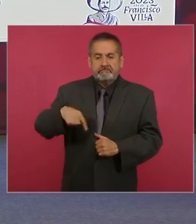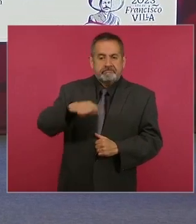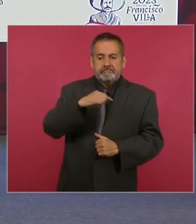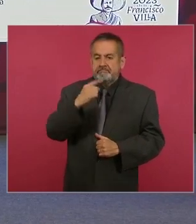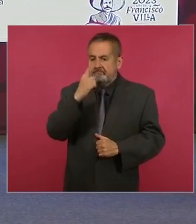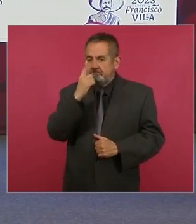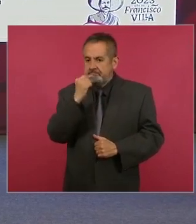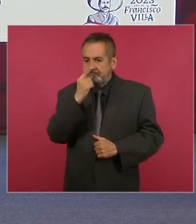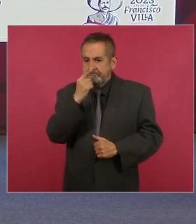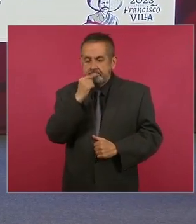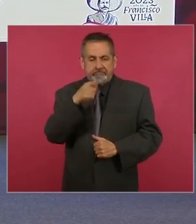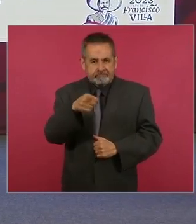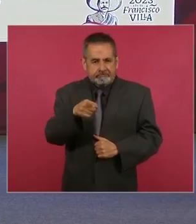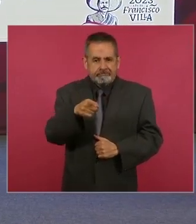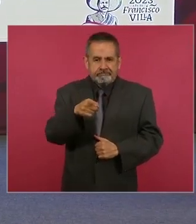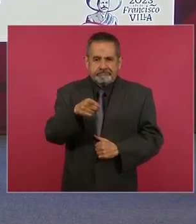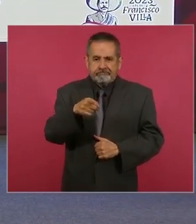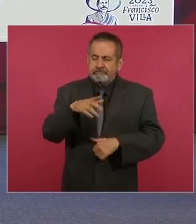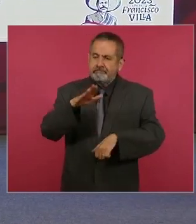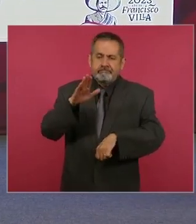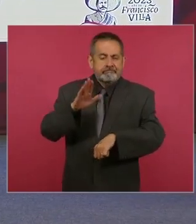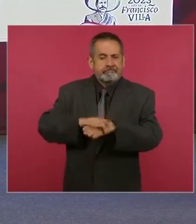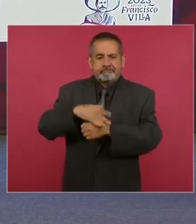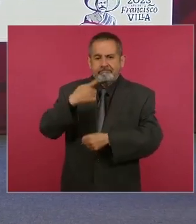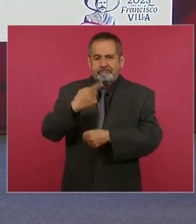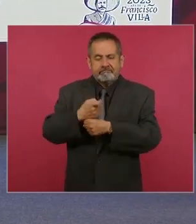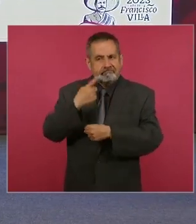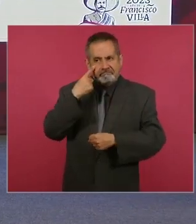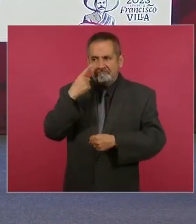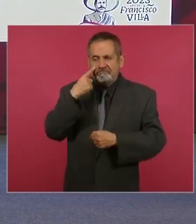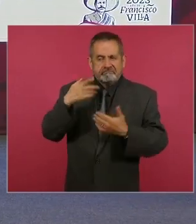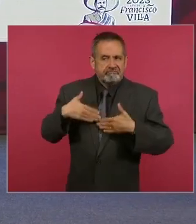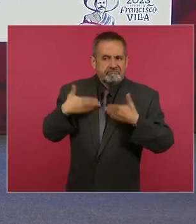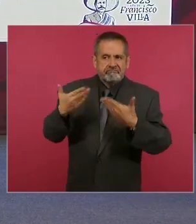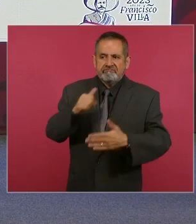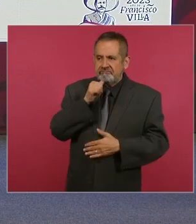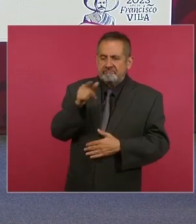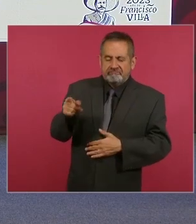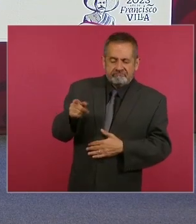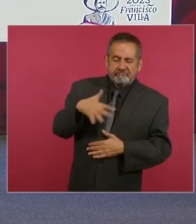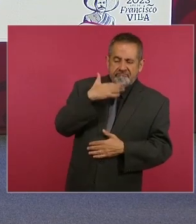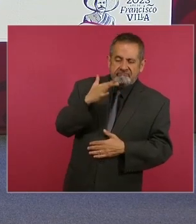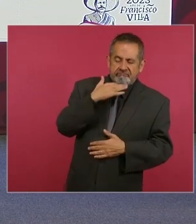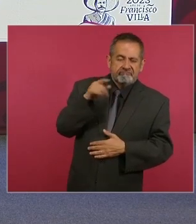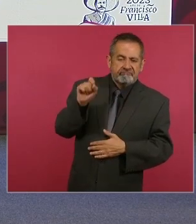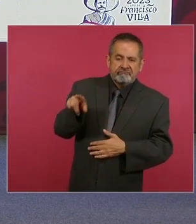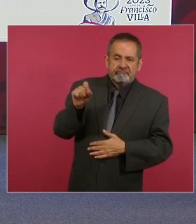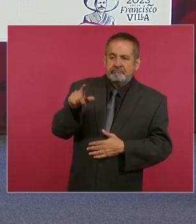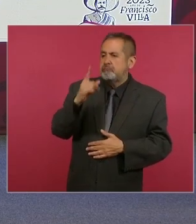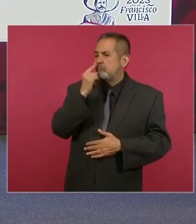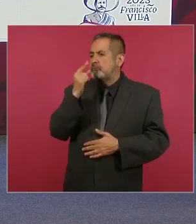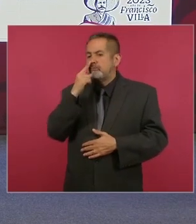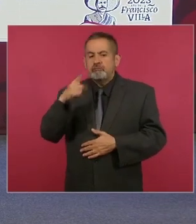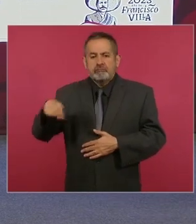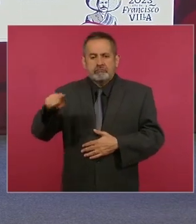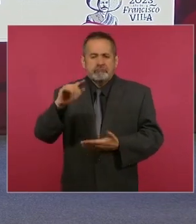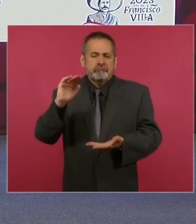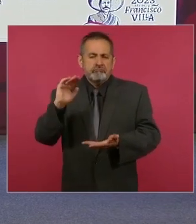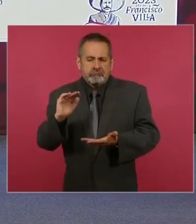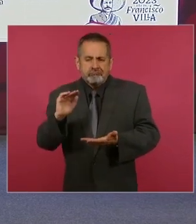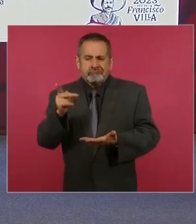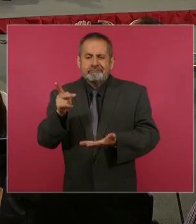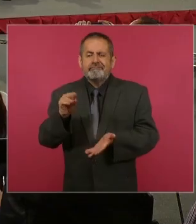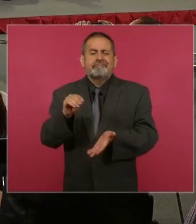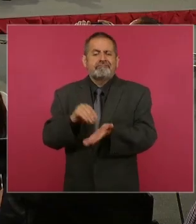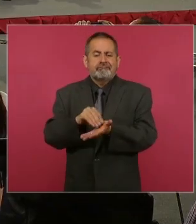Tránsito sigue siendo la policía con mayor desconfianza de los ciudadanos, ¿no? Entonces, aunque bajó un poco,